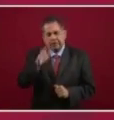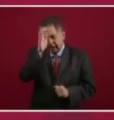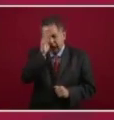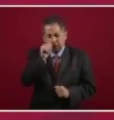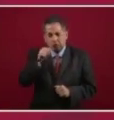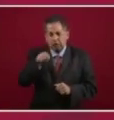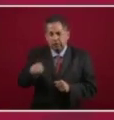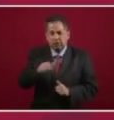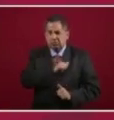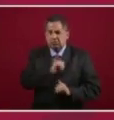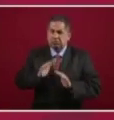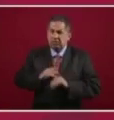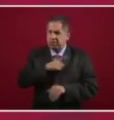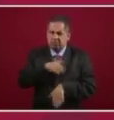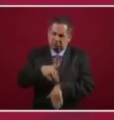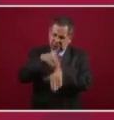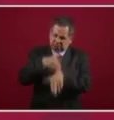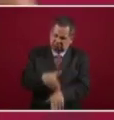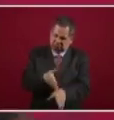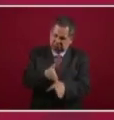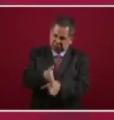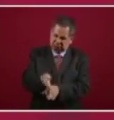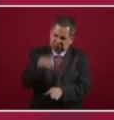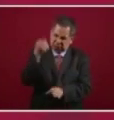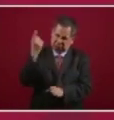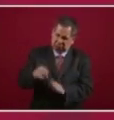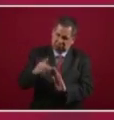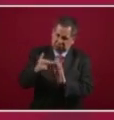disciplina en el ejército,